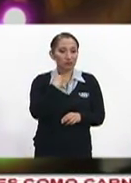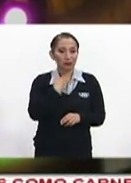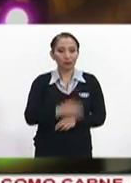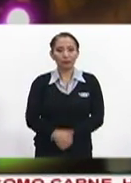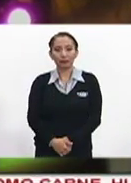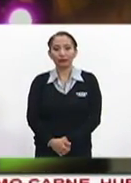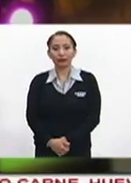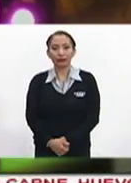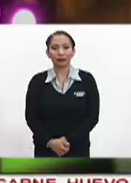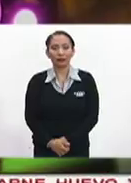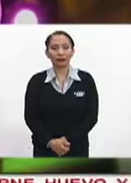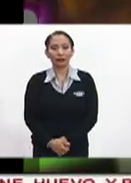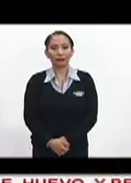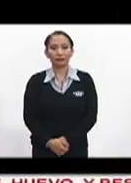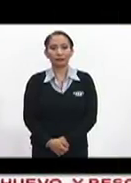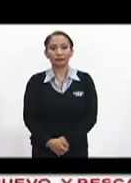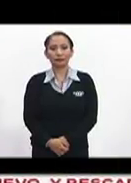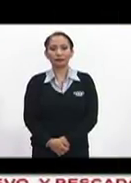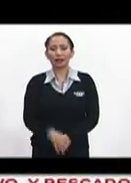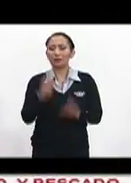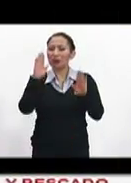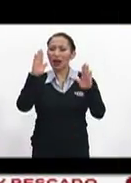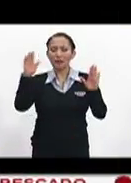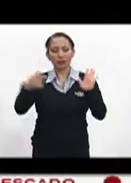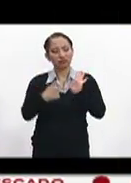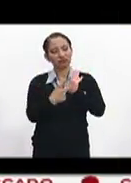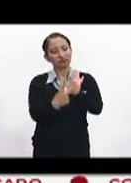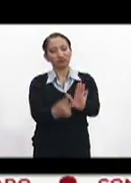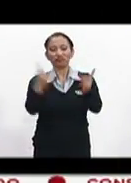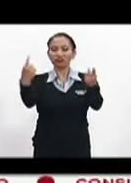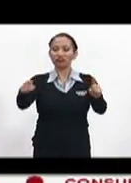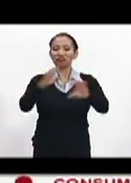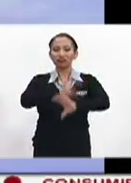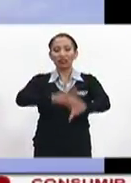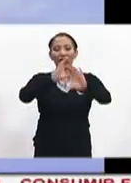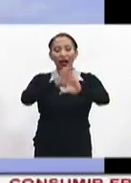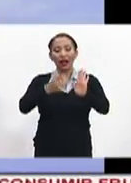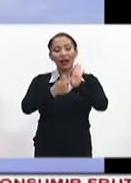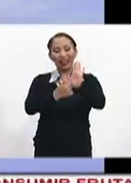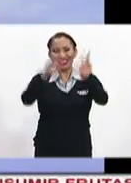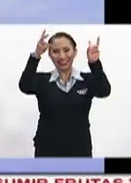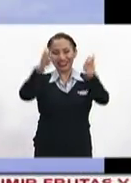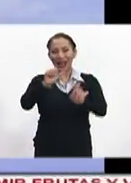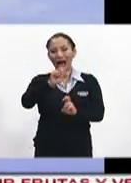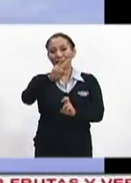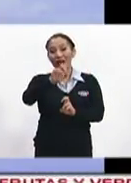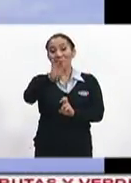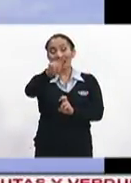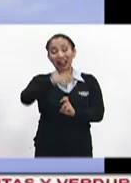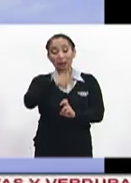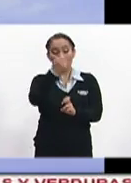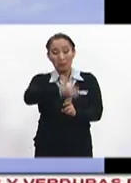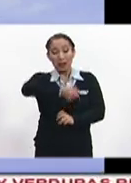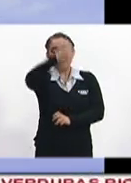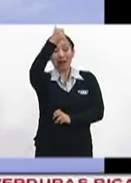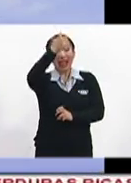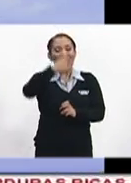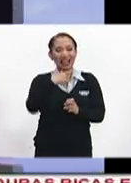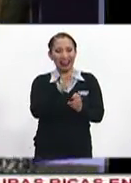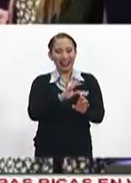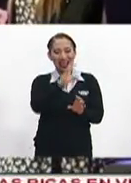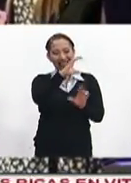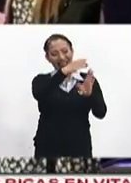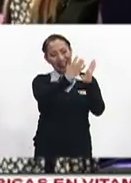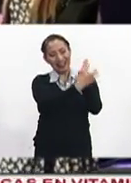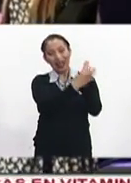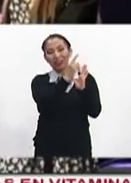¿no? En una magnífica presentación concierto sale a la luz Ave Fénix, el primero de los discos póstumos que la